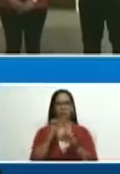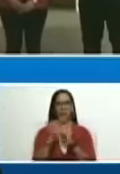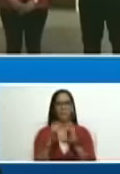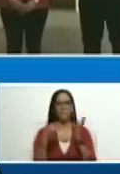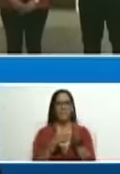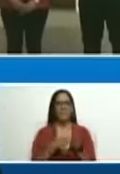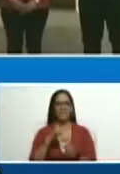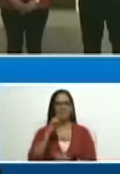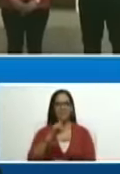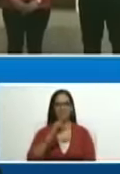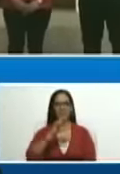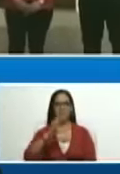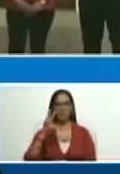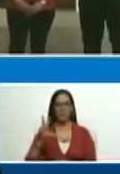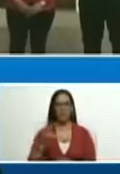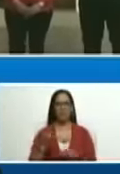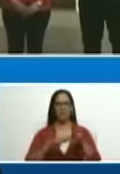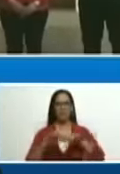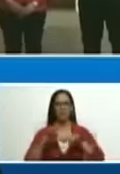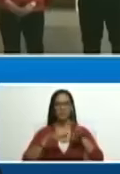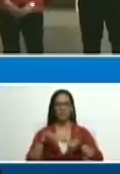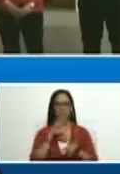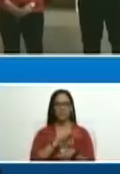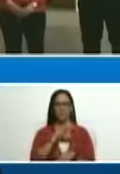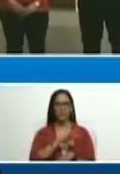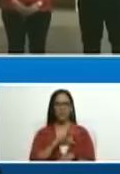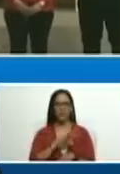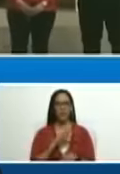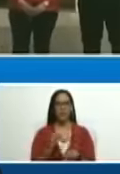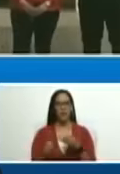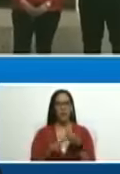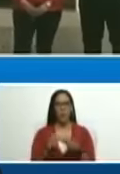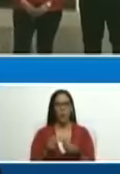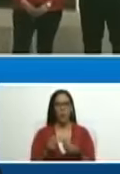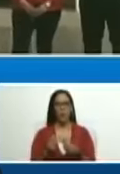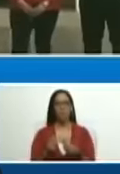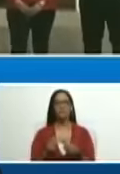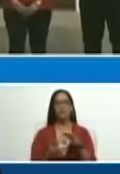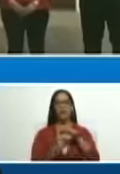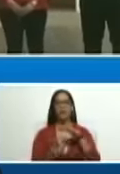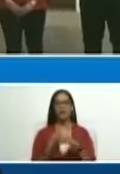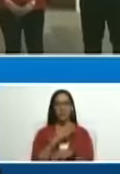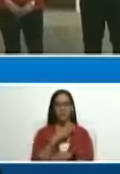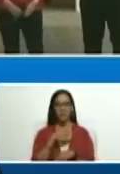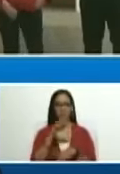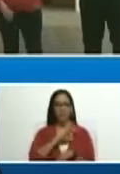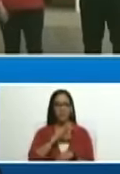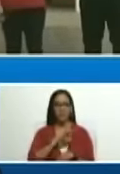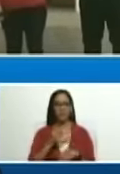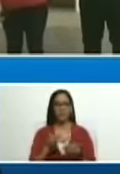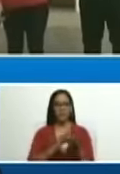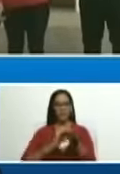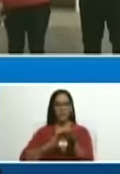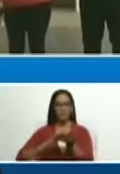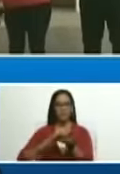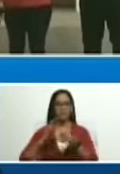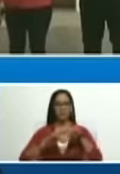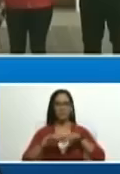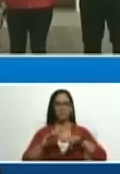1.133, infraestructura social, como las bases de misiones socialistas que se han reparado y se han